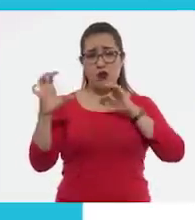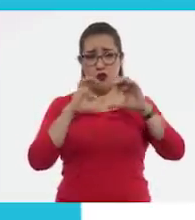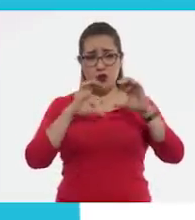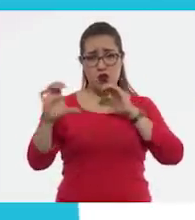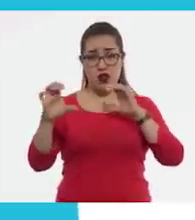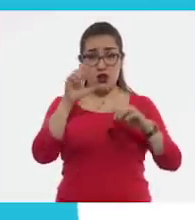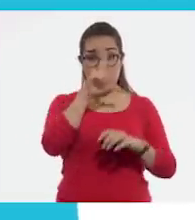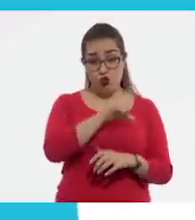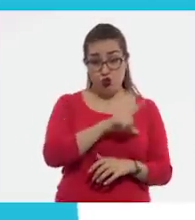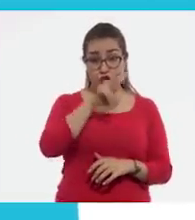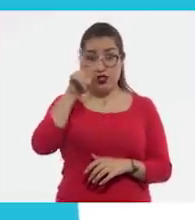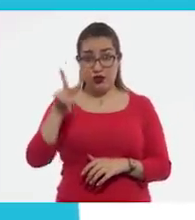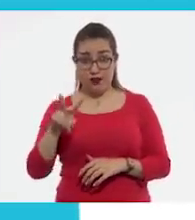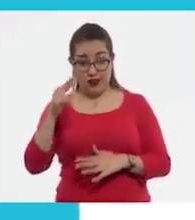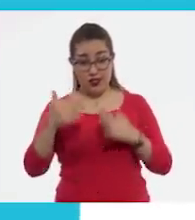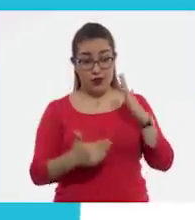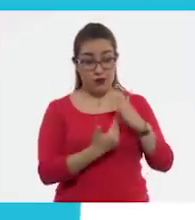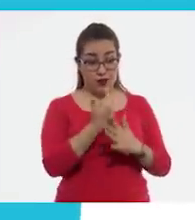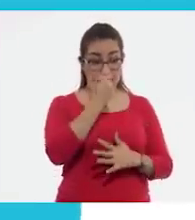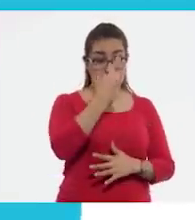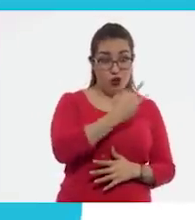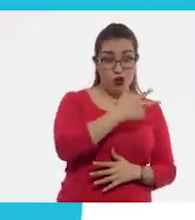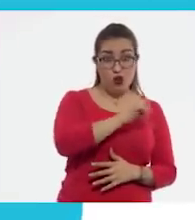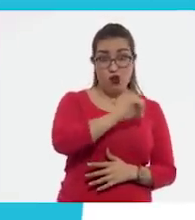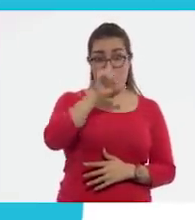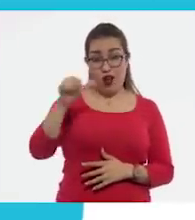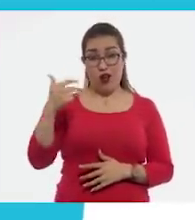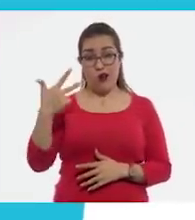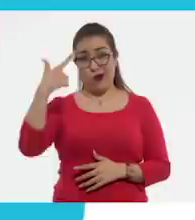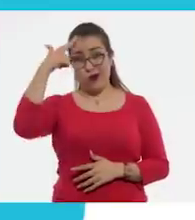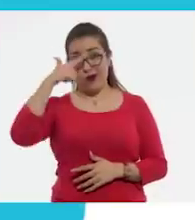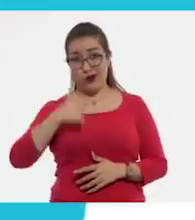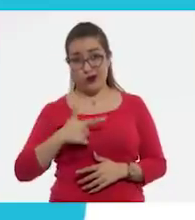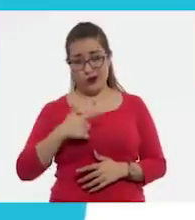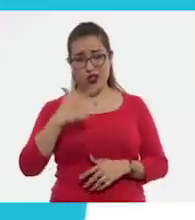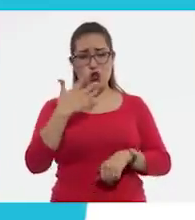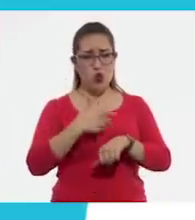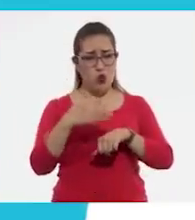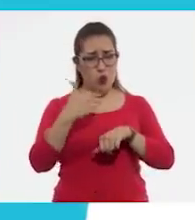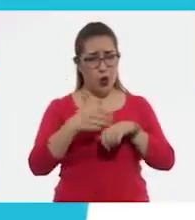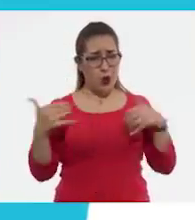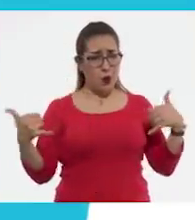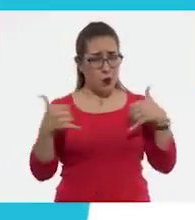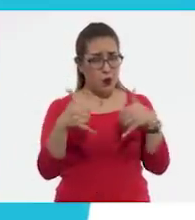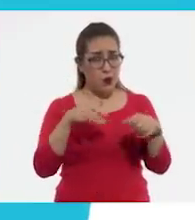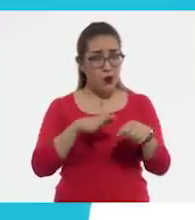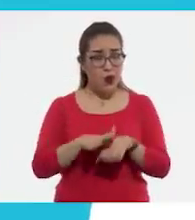con maestras y maestros de lunes a viernes de 8 a 20 horas al teléfono